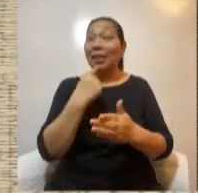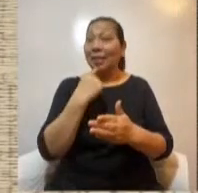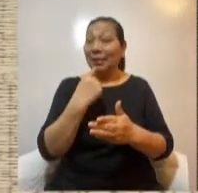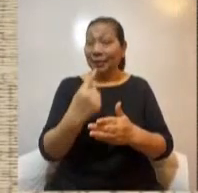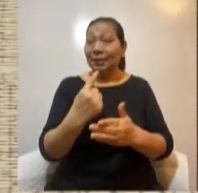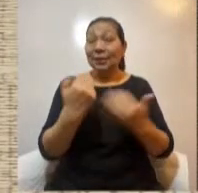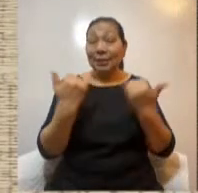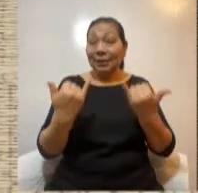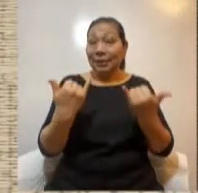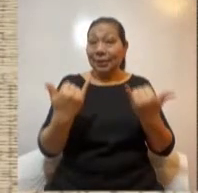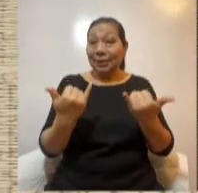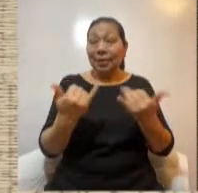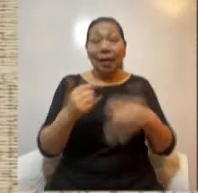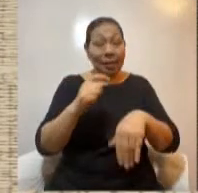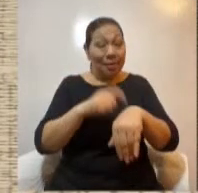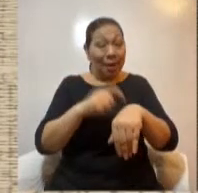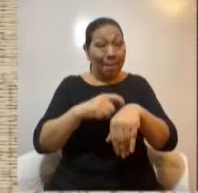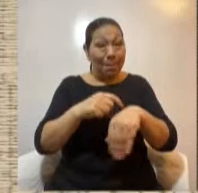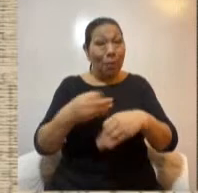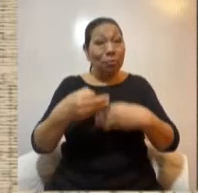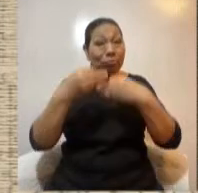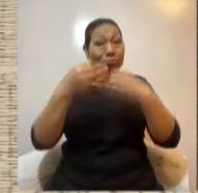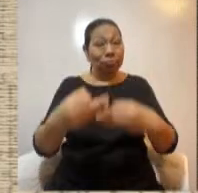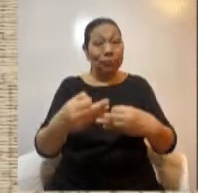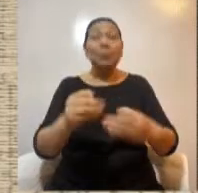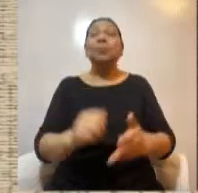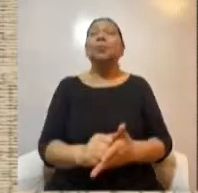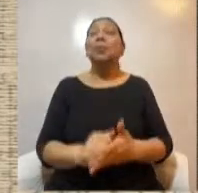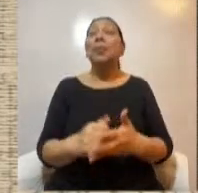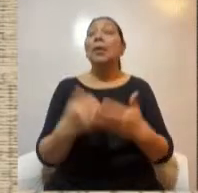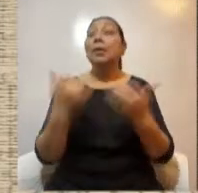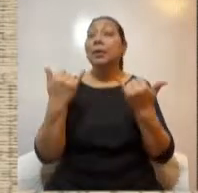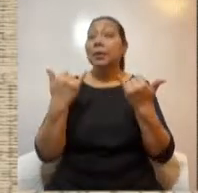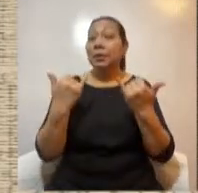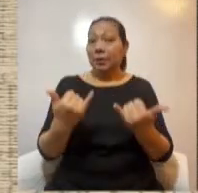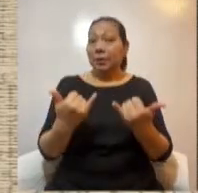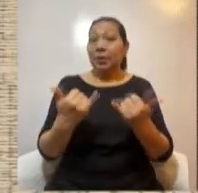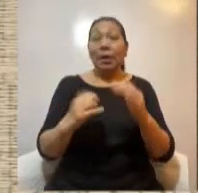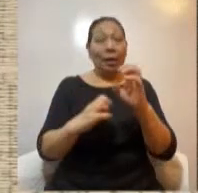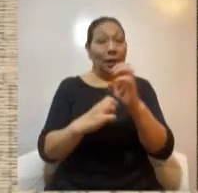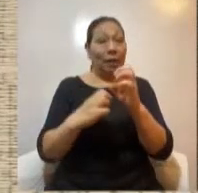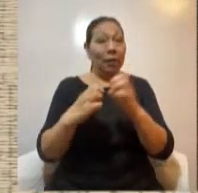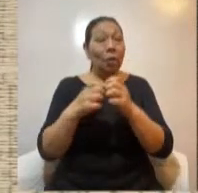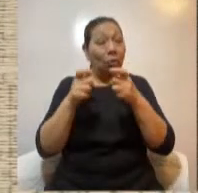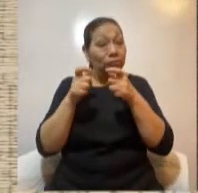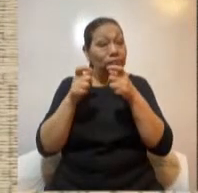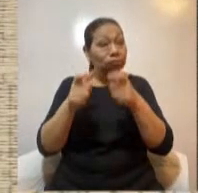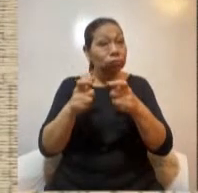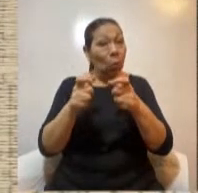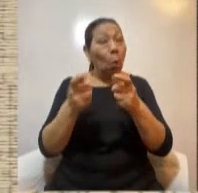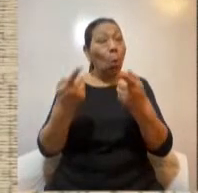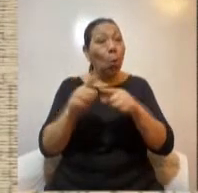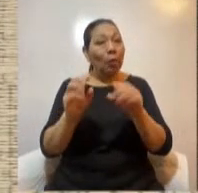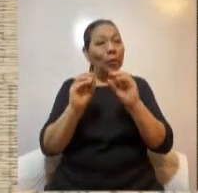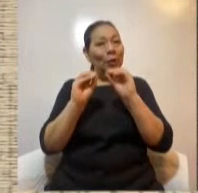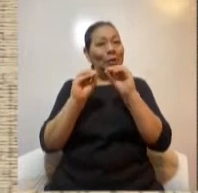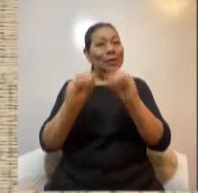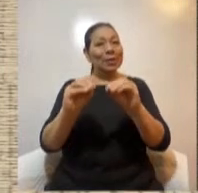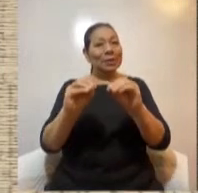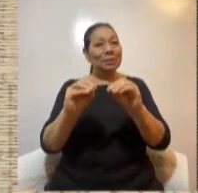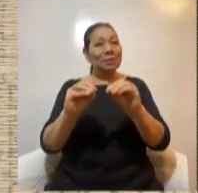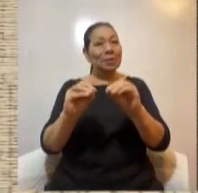el Tribunal Constitucional, en dicho plazo, el Tribunal Constitucional, en la etapa de supervisión de